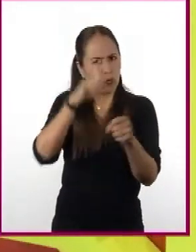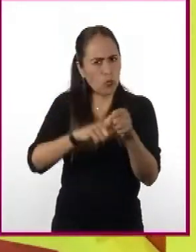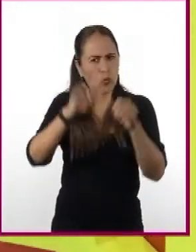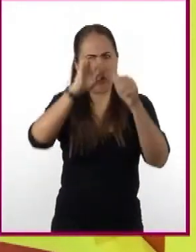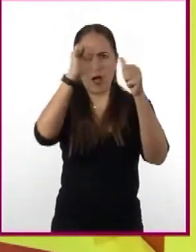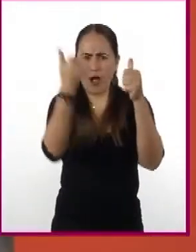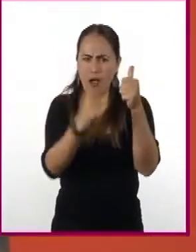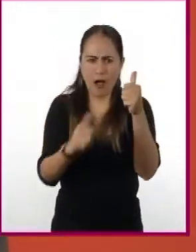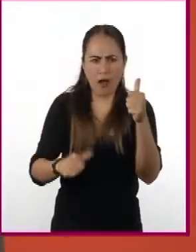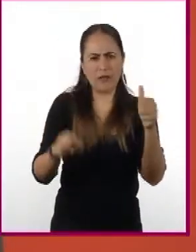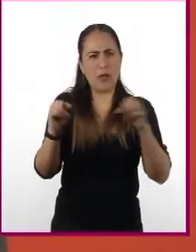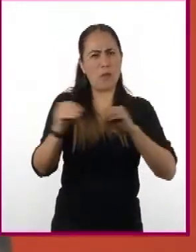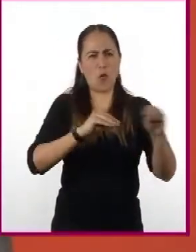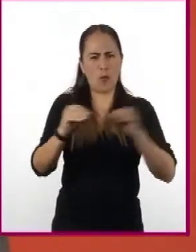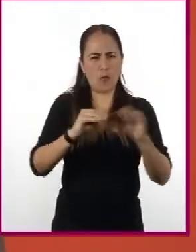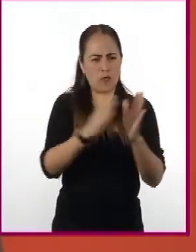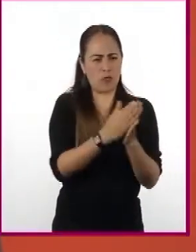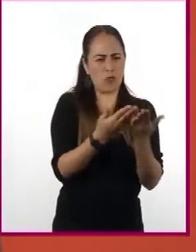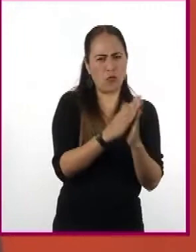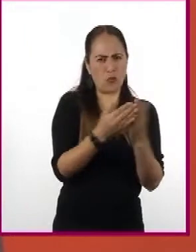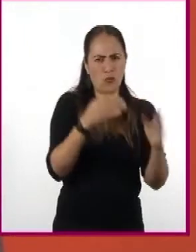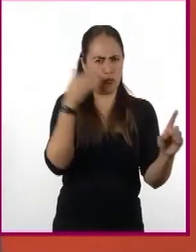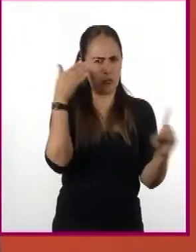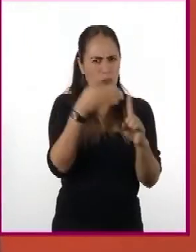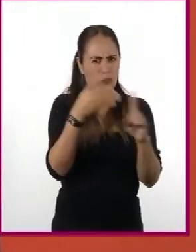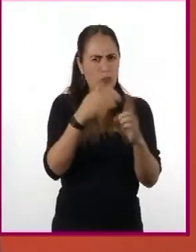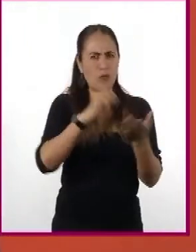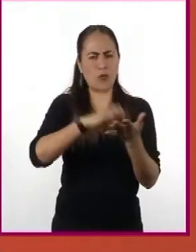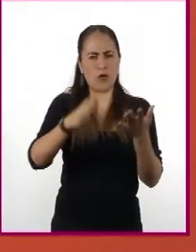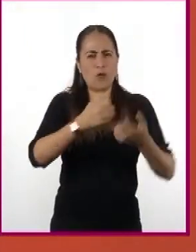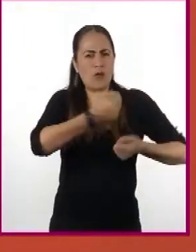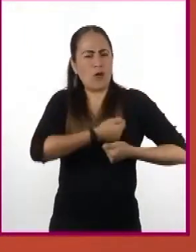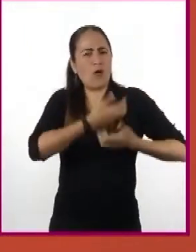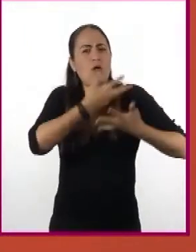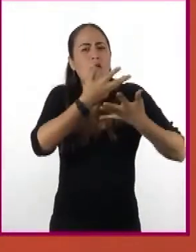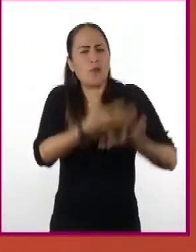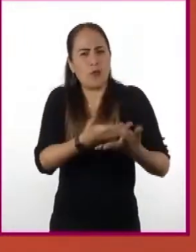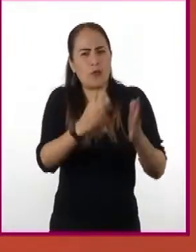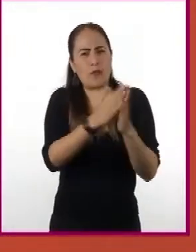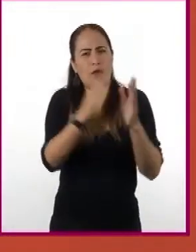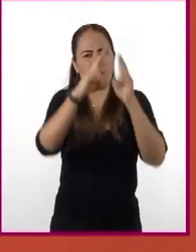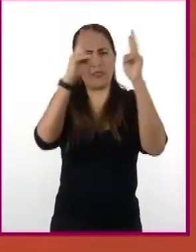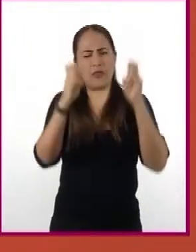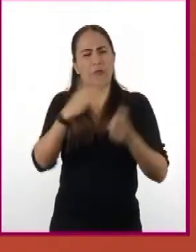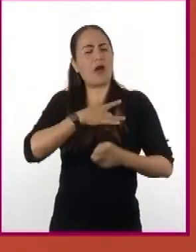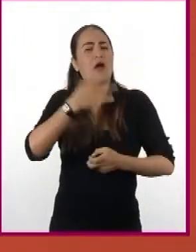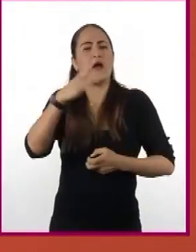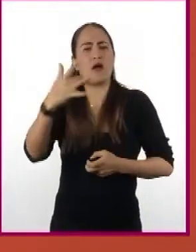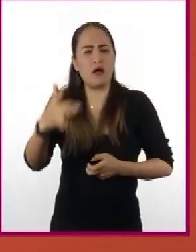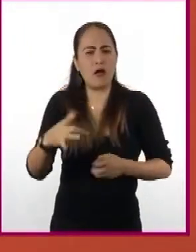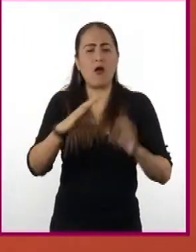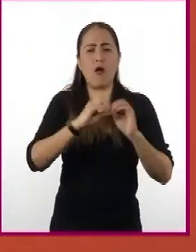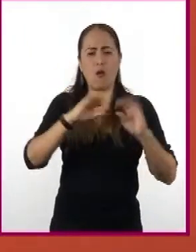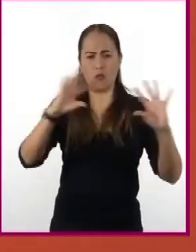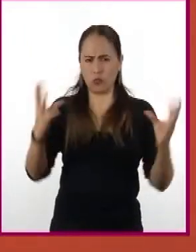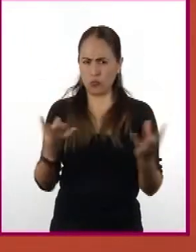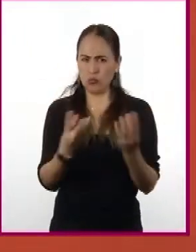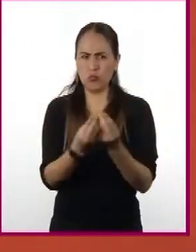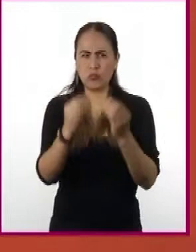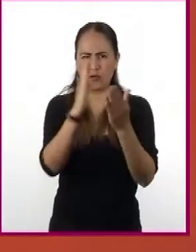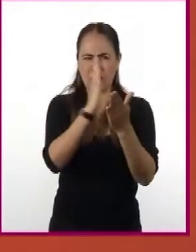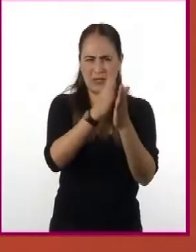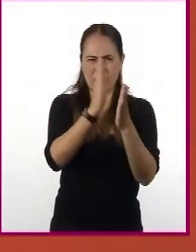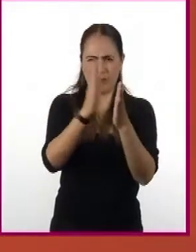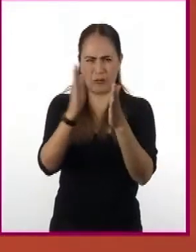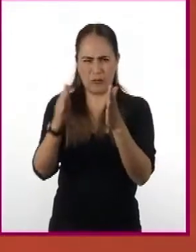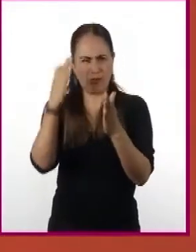literario específico. ¿Se imaginan una antología de poemas del romanticismo? ¿O bien una antología de relatos sobre la época de